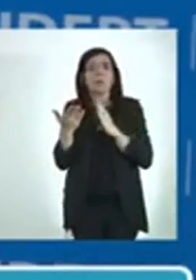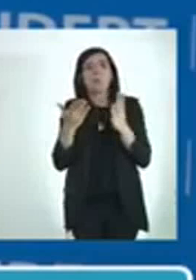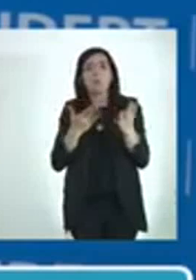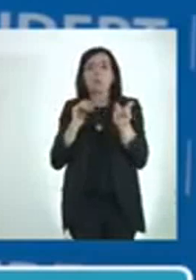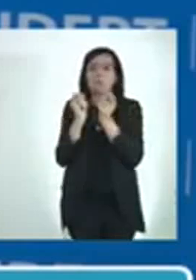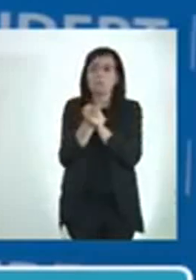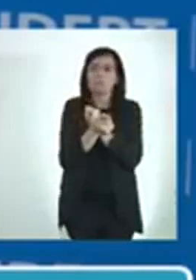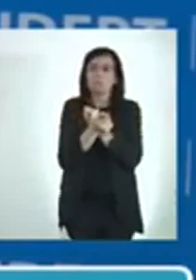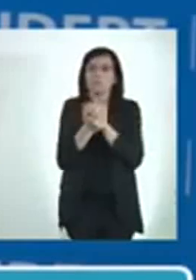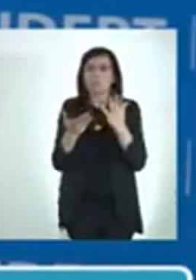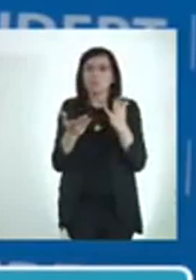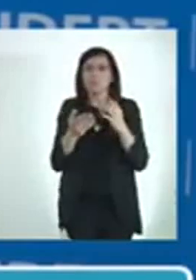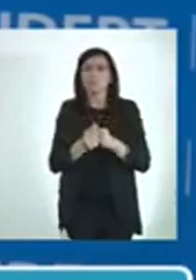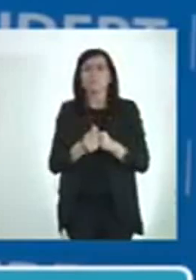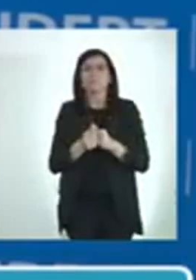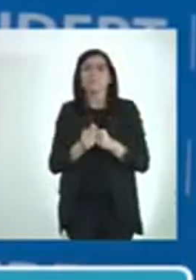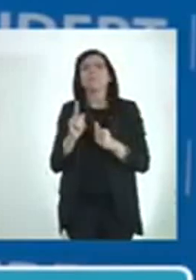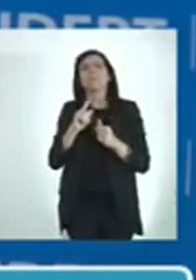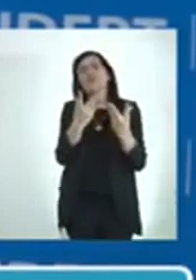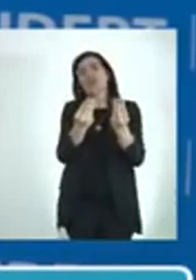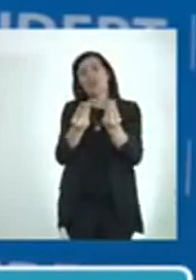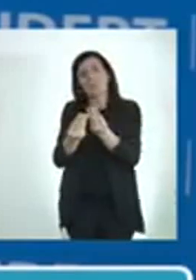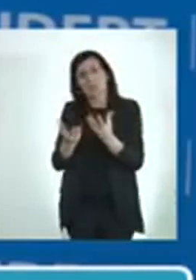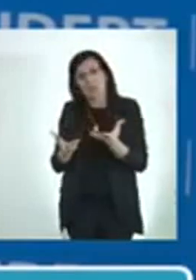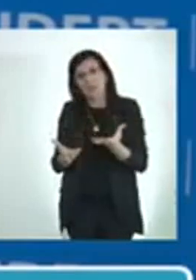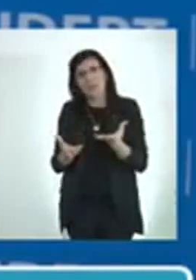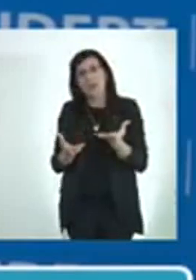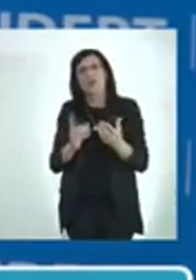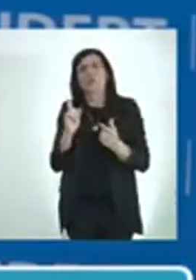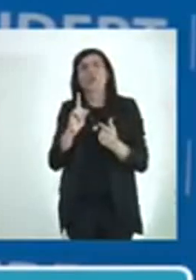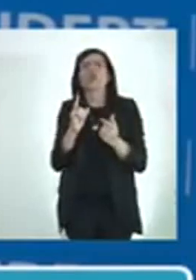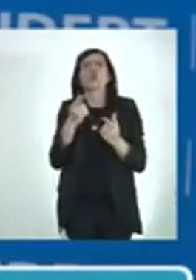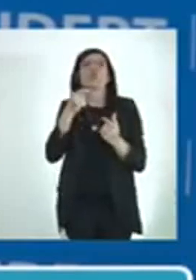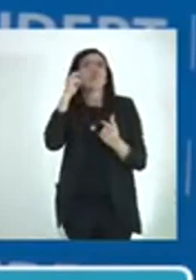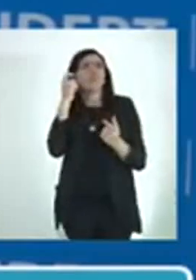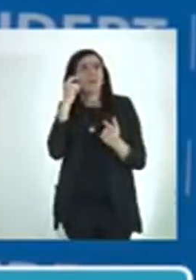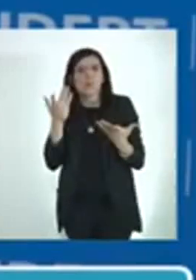primero que nada, esto de perder el miedo y el prejuicio es súper importante. Uh-huh.